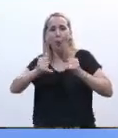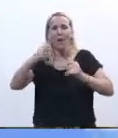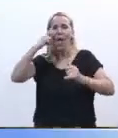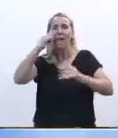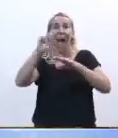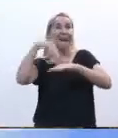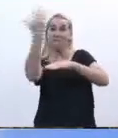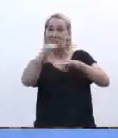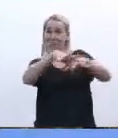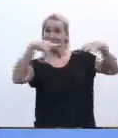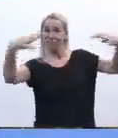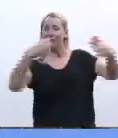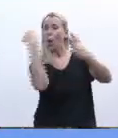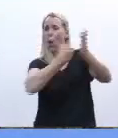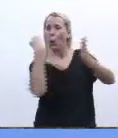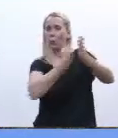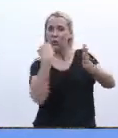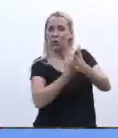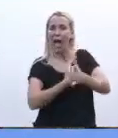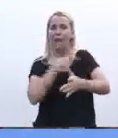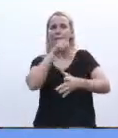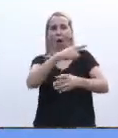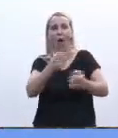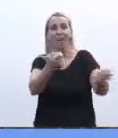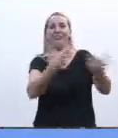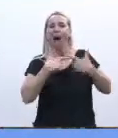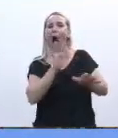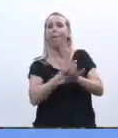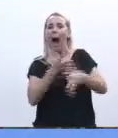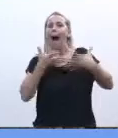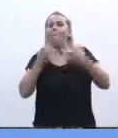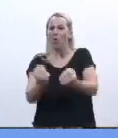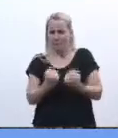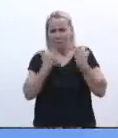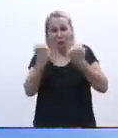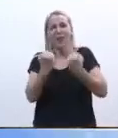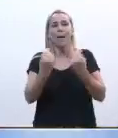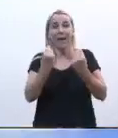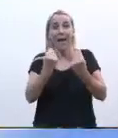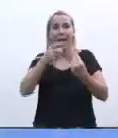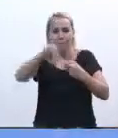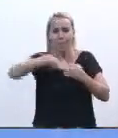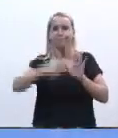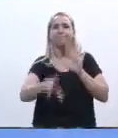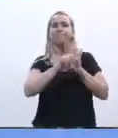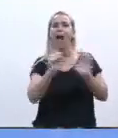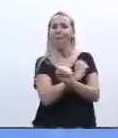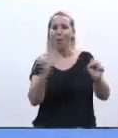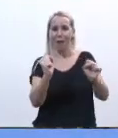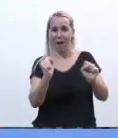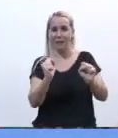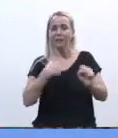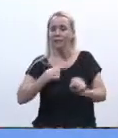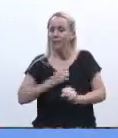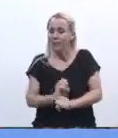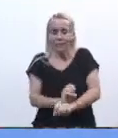están afuera, que están luchando, que están dándonos fuerza para que esta ley salga. Siento gran